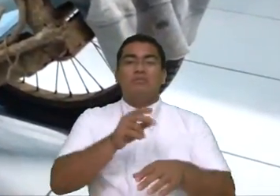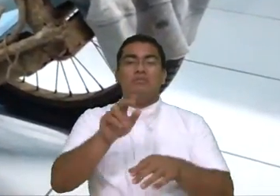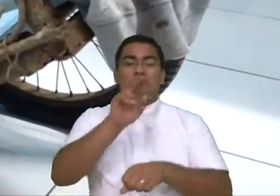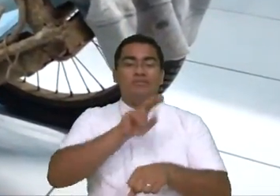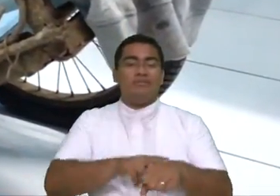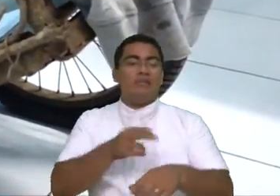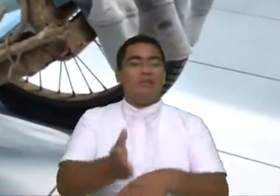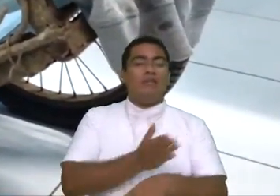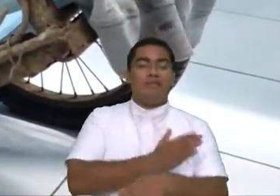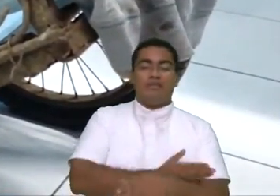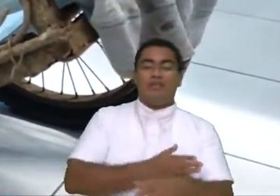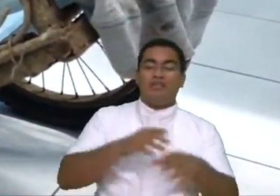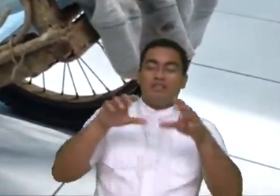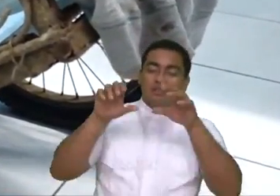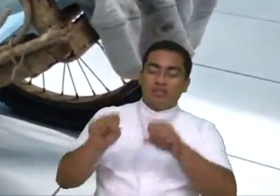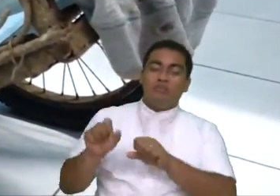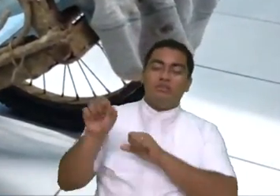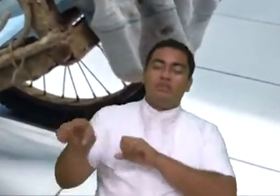en la escena del crimen.